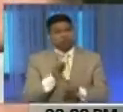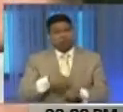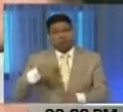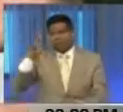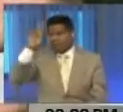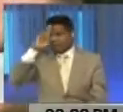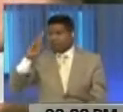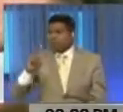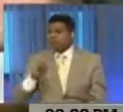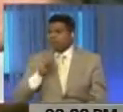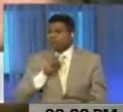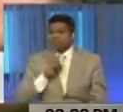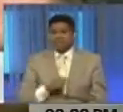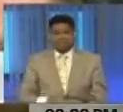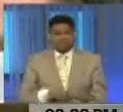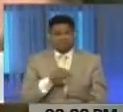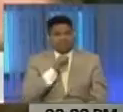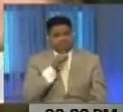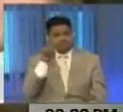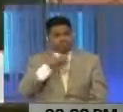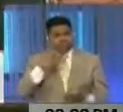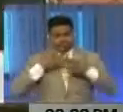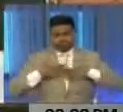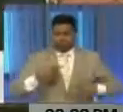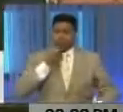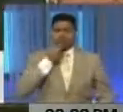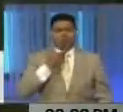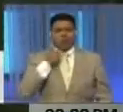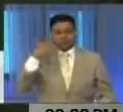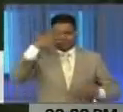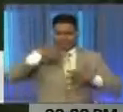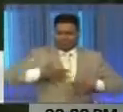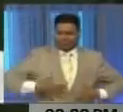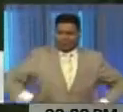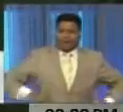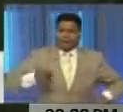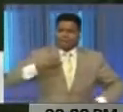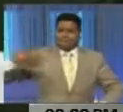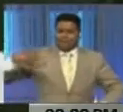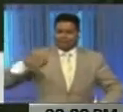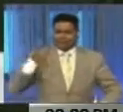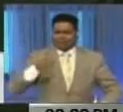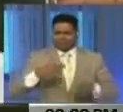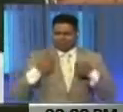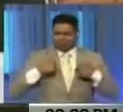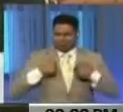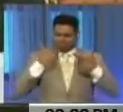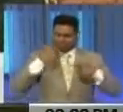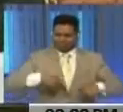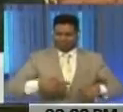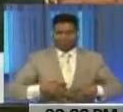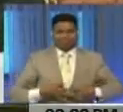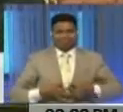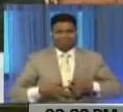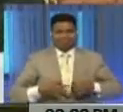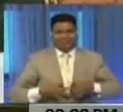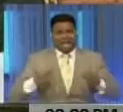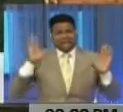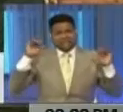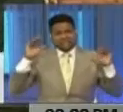Dominicana. Y mal no me quedó, ¿verdad? A partir de ahora me voy a vestir así también. Saludo al presidente Danilo